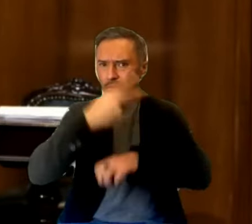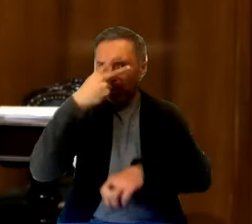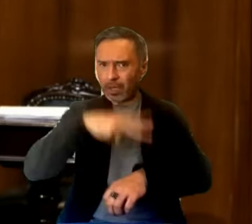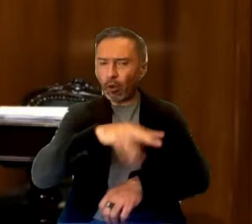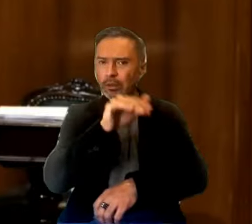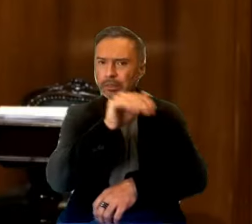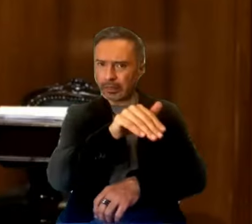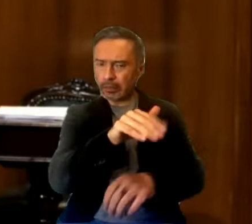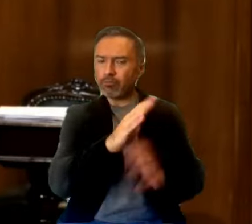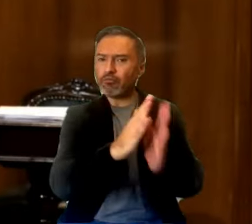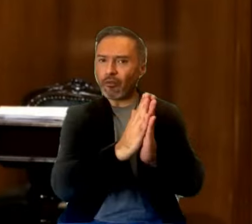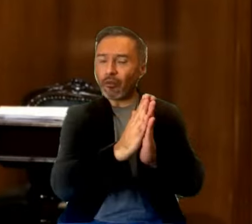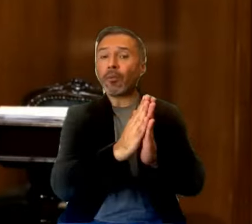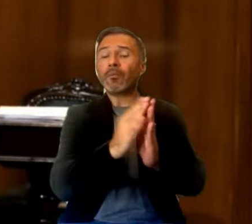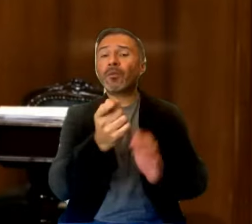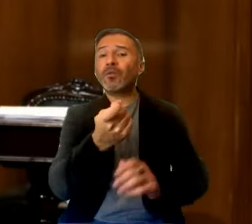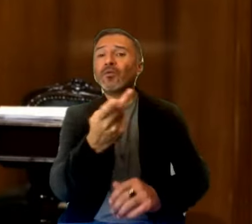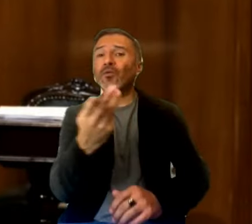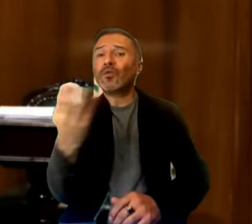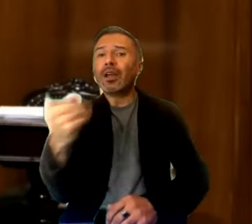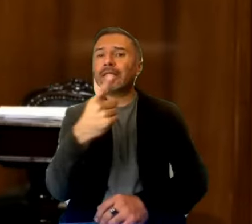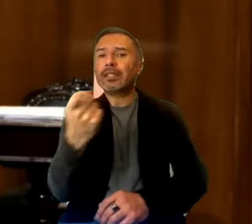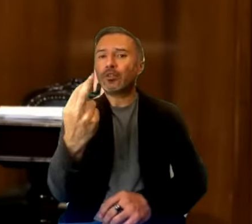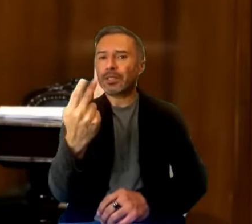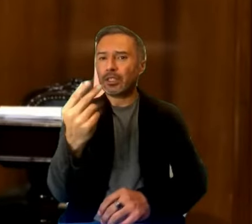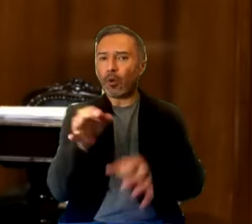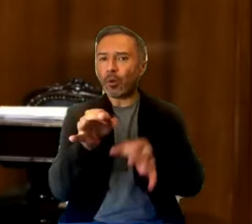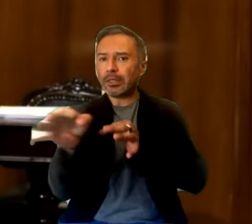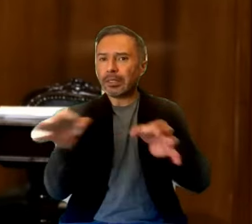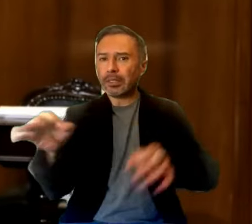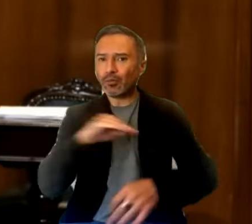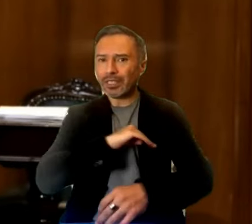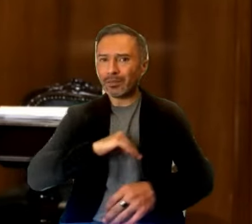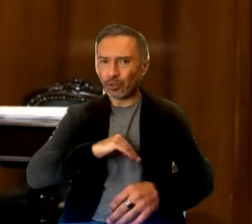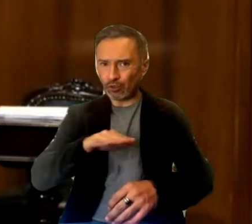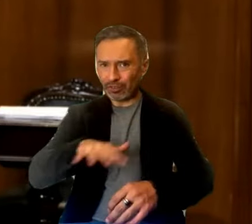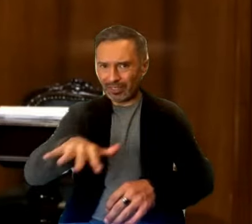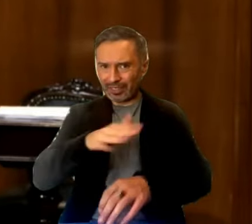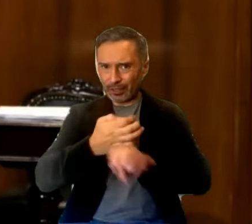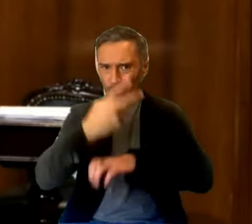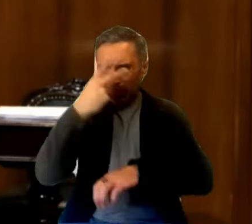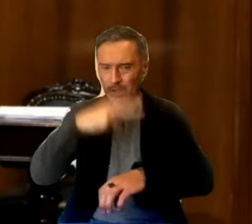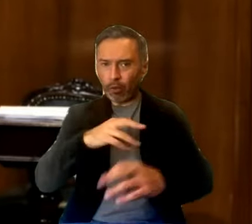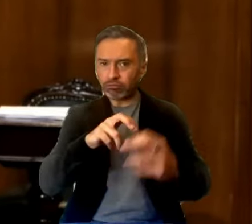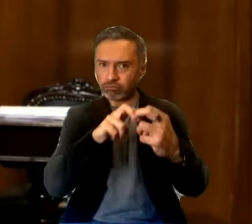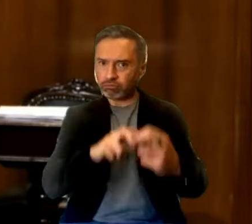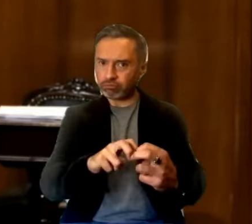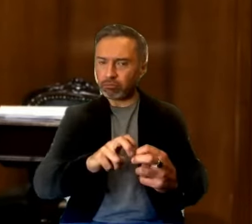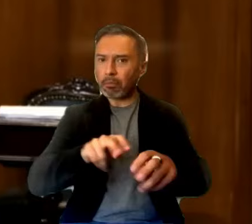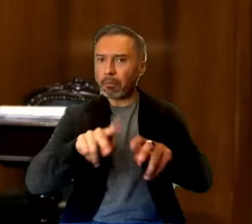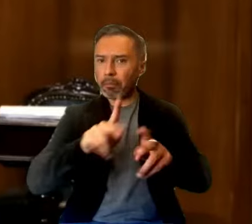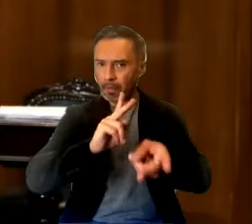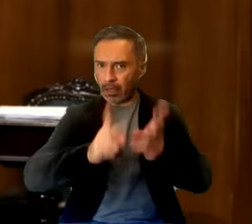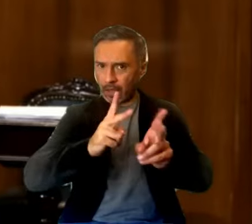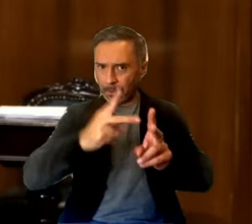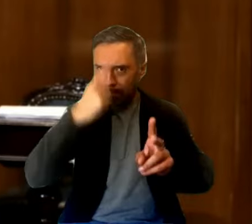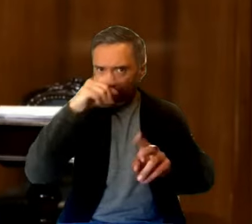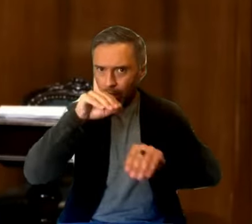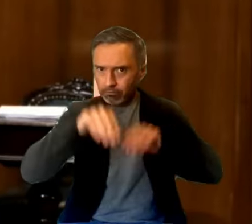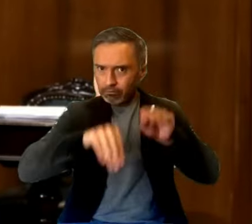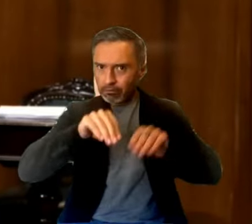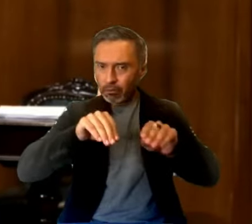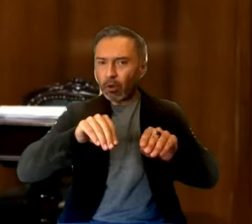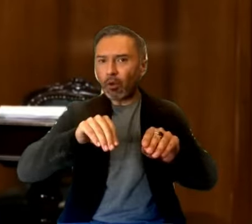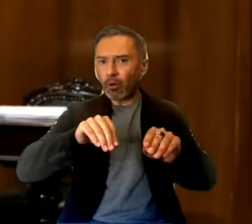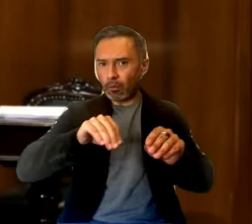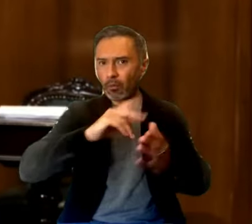los 125 municipios de nuestra entidad y el Gobierno federal para atender la problemática de abastecimiento de agua